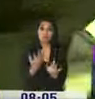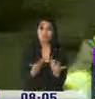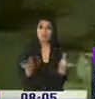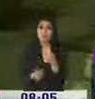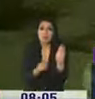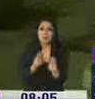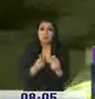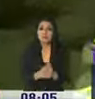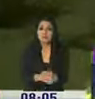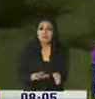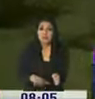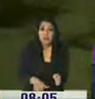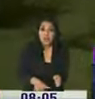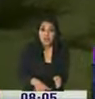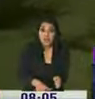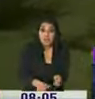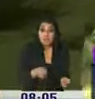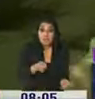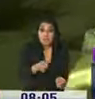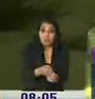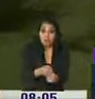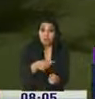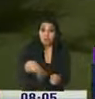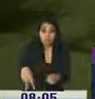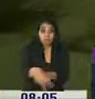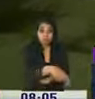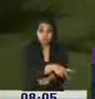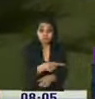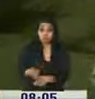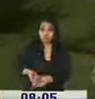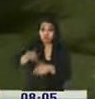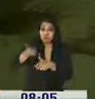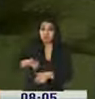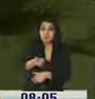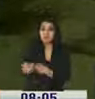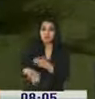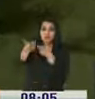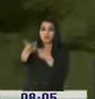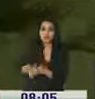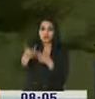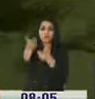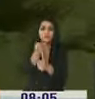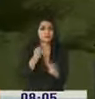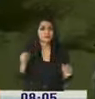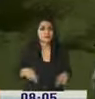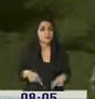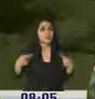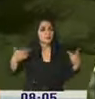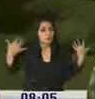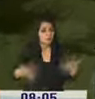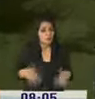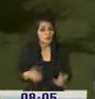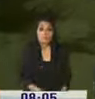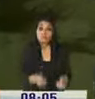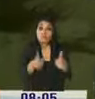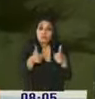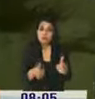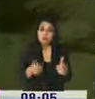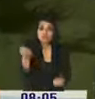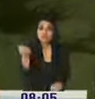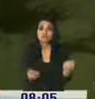aparte ya de frenar, baja y le procede a apagar con los extintores de los vehículos. En este caso, por la oportuna y la valiente intervención